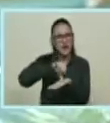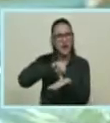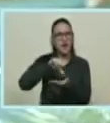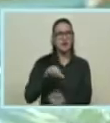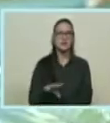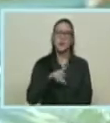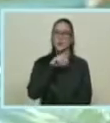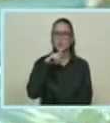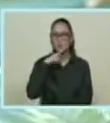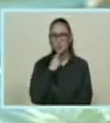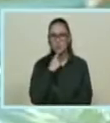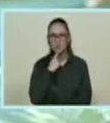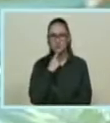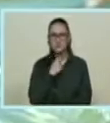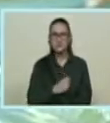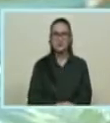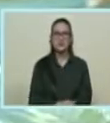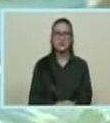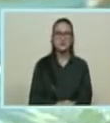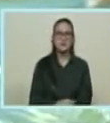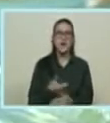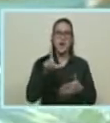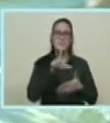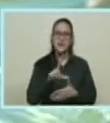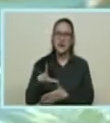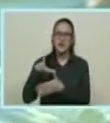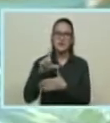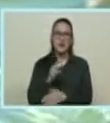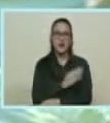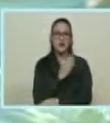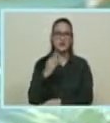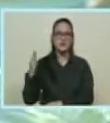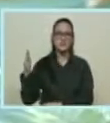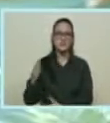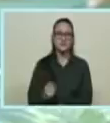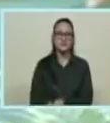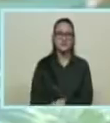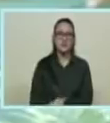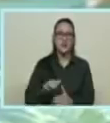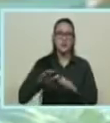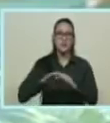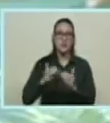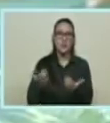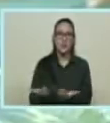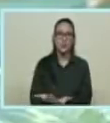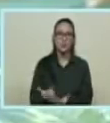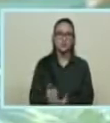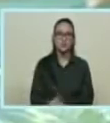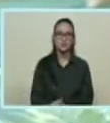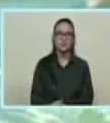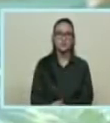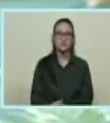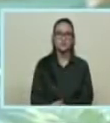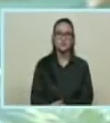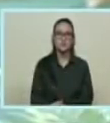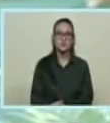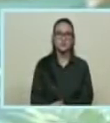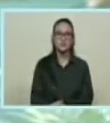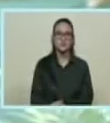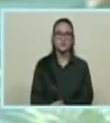con Rusia, con América Latina, el Caribe, con el mundo entero, el nuevo mundo que ha surgido un nuevo